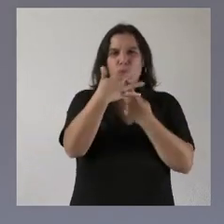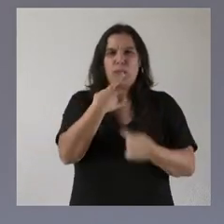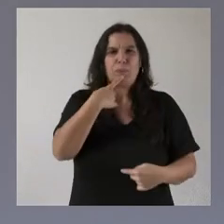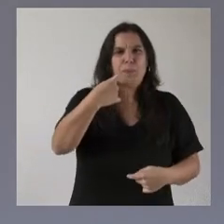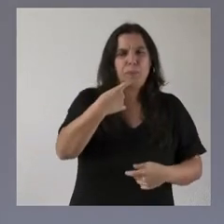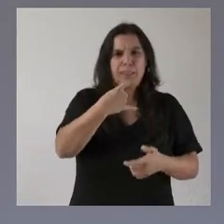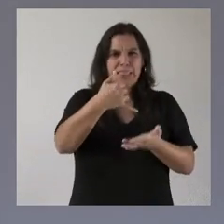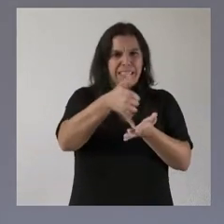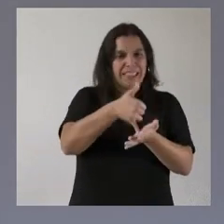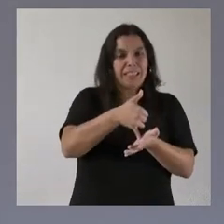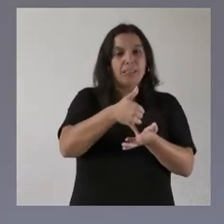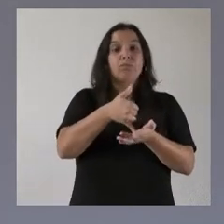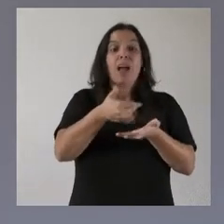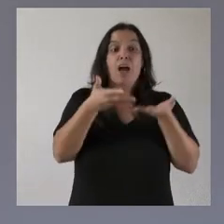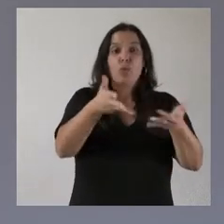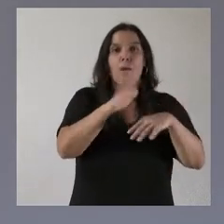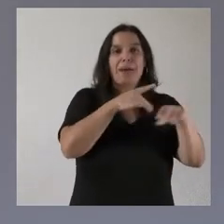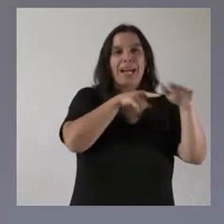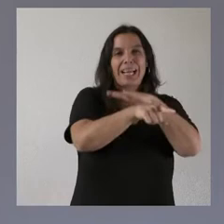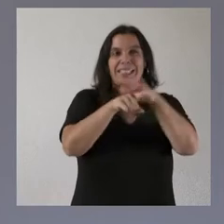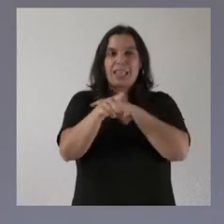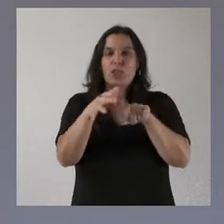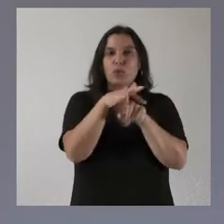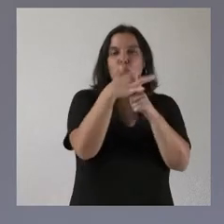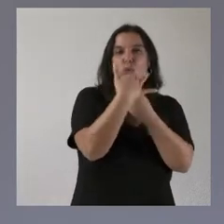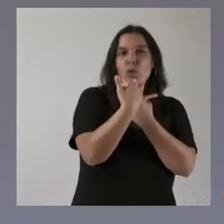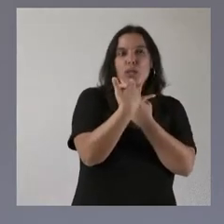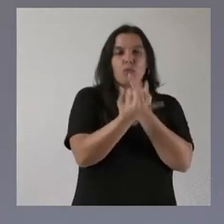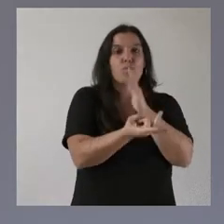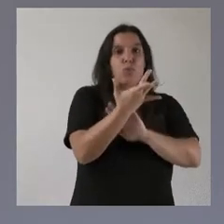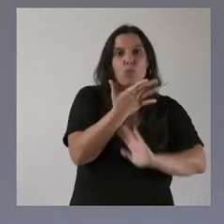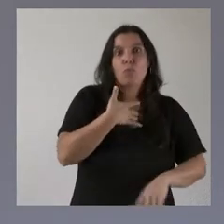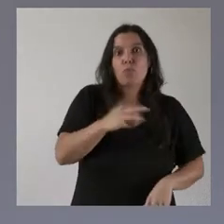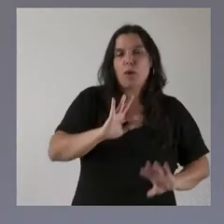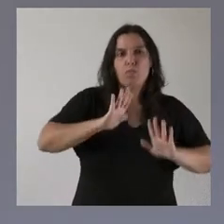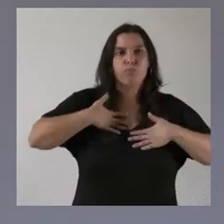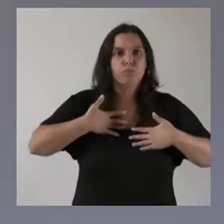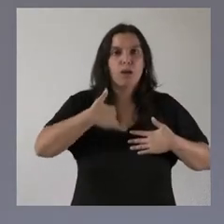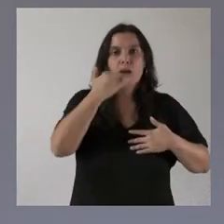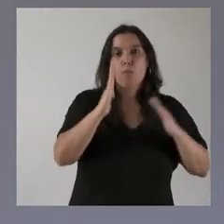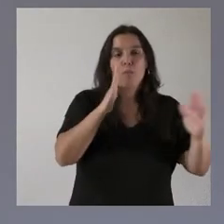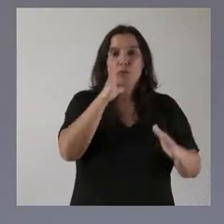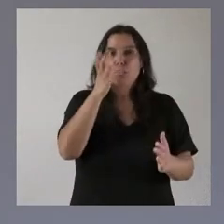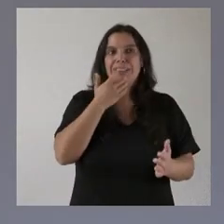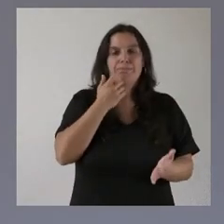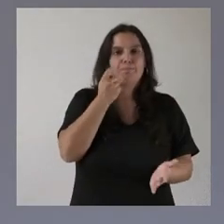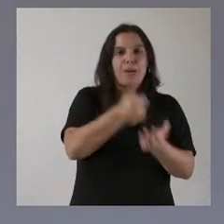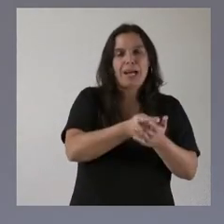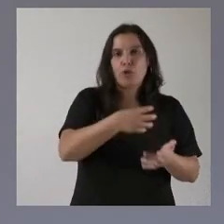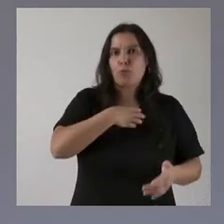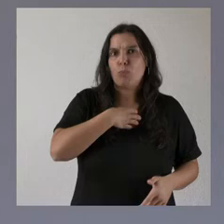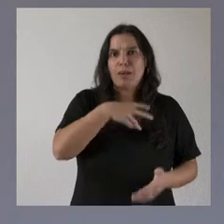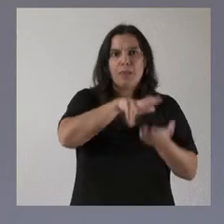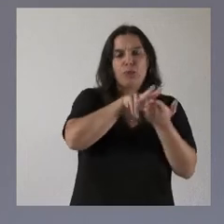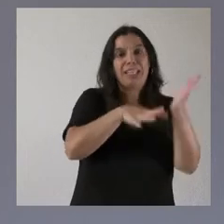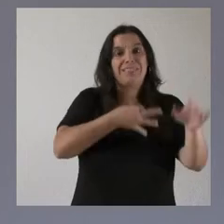necesitan a gestionar estas situaciones que se pueden producir en en algún momento por el impago de las hipotecas